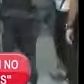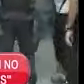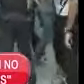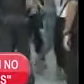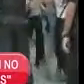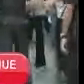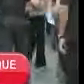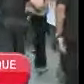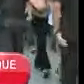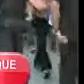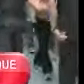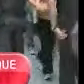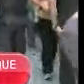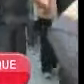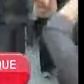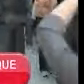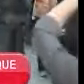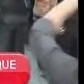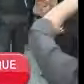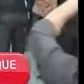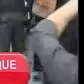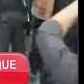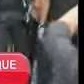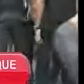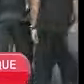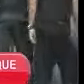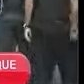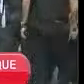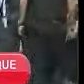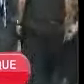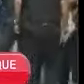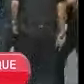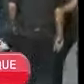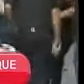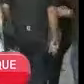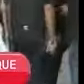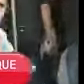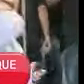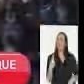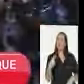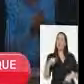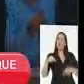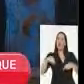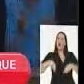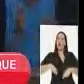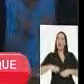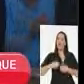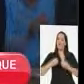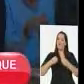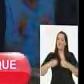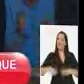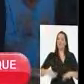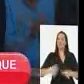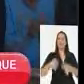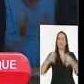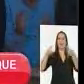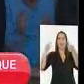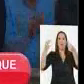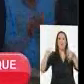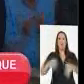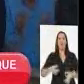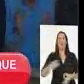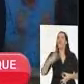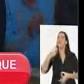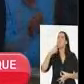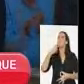Macri con Massa, porque había que conseguir el número para sacar las leyes. Entonces, ese diálogo el año pasado existió bastante.